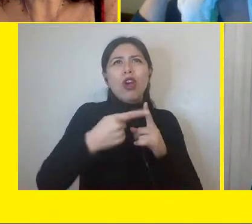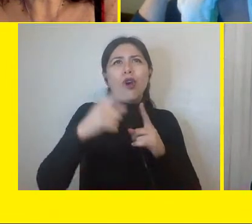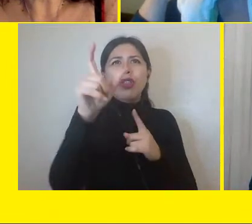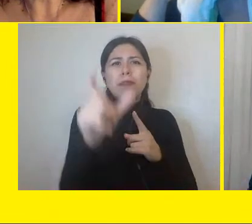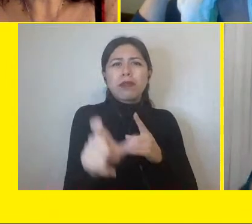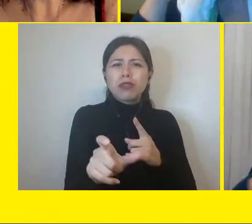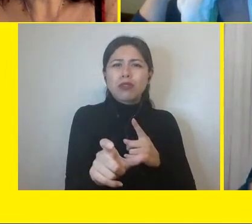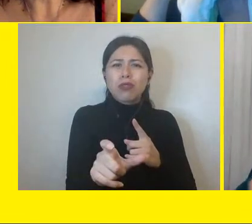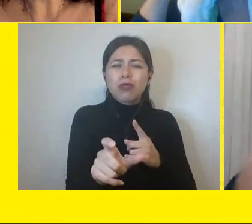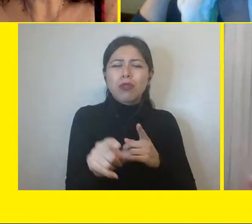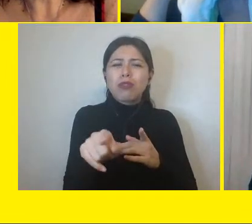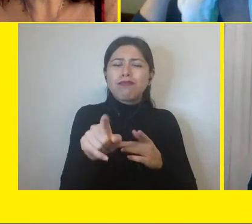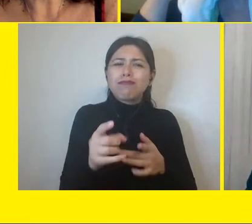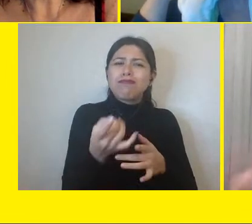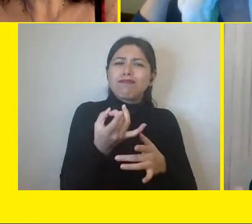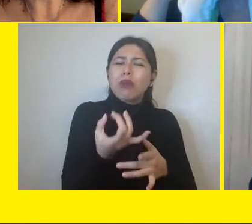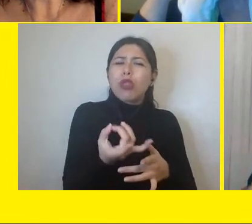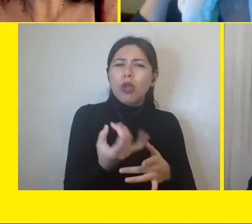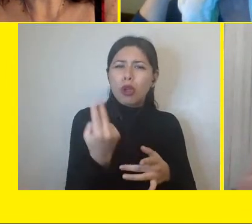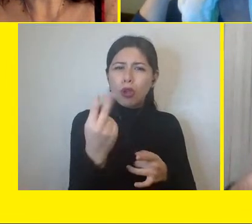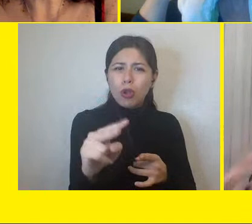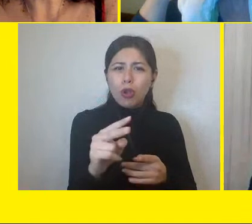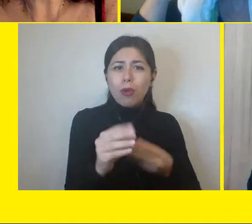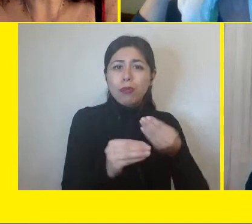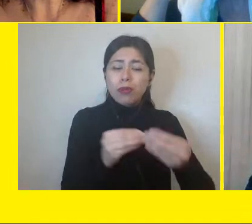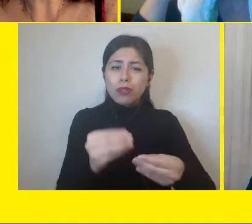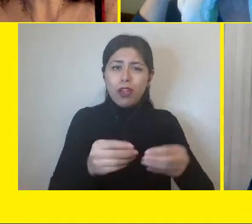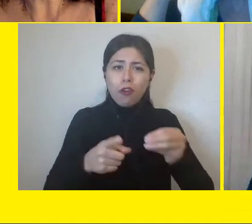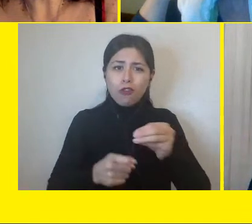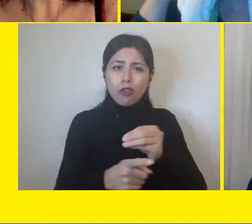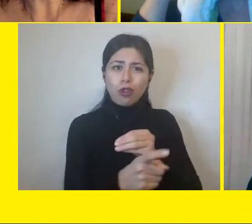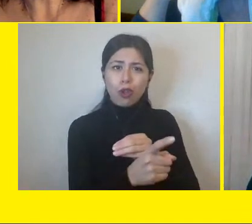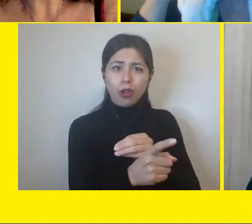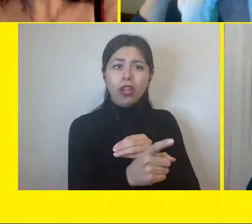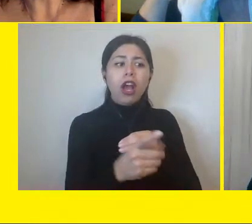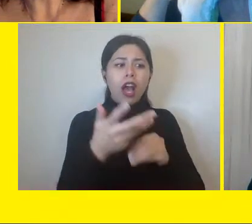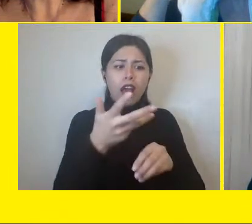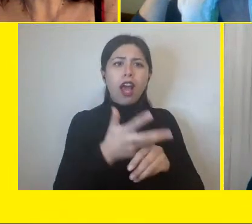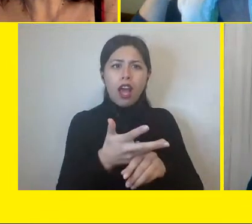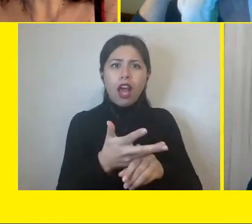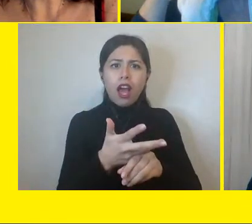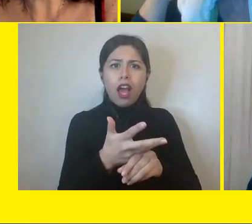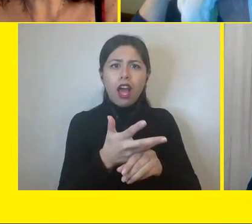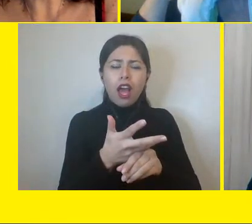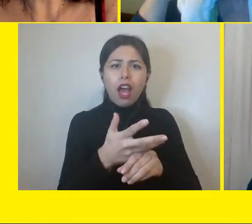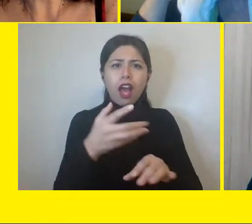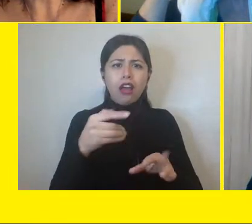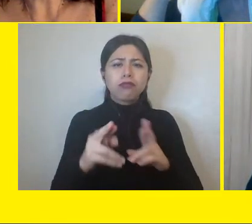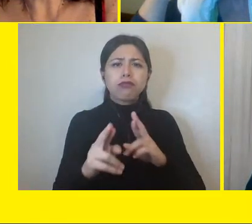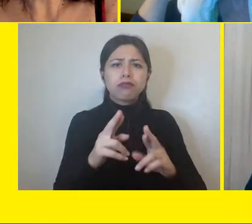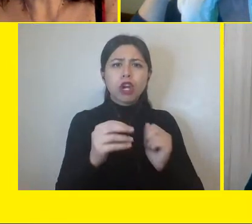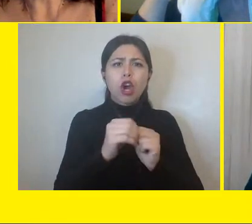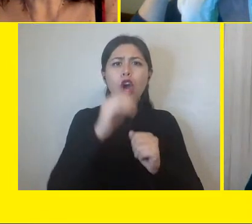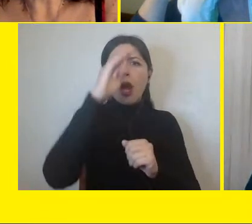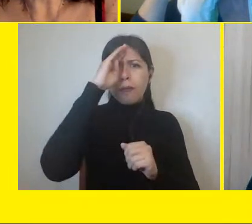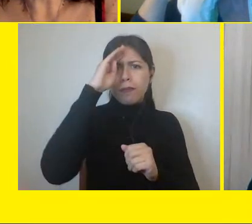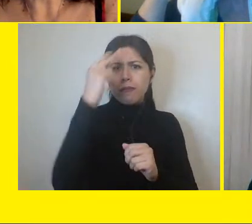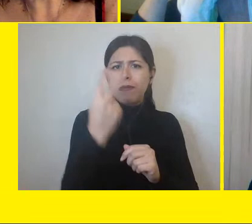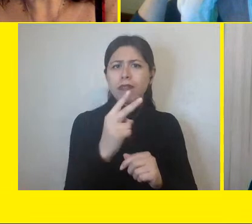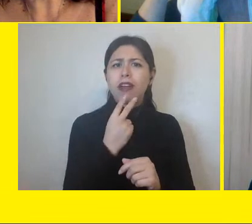empezamos a entender cómo ciertos procesos biológicos pueden estar relacionándose a las experiencias de vida, y eso es mucho más